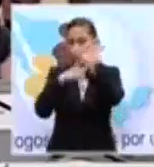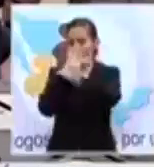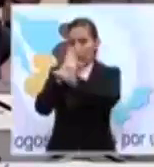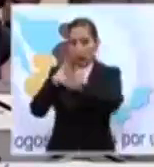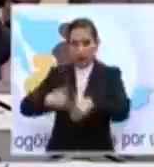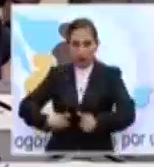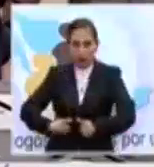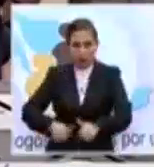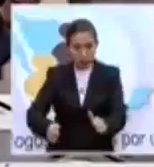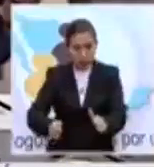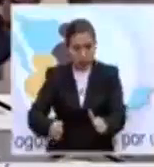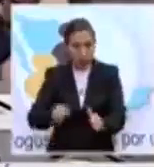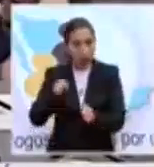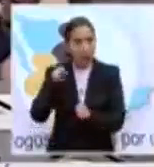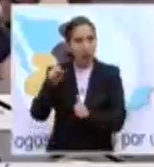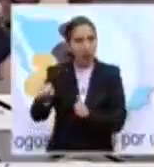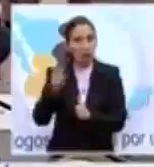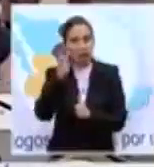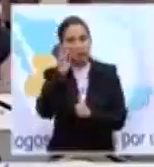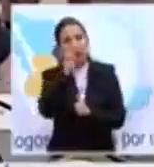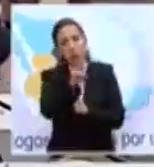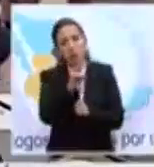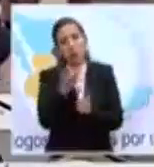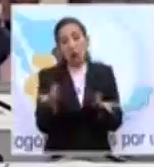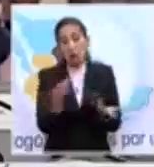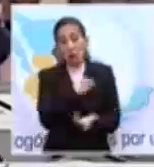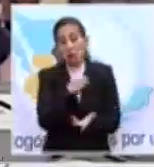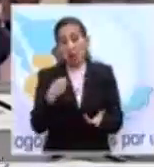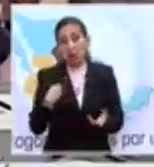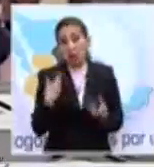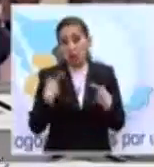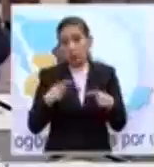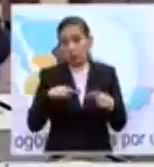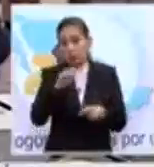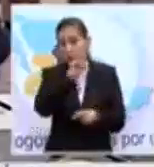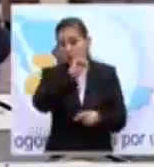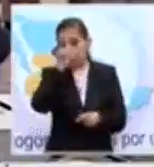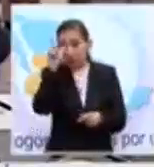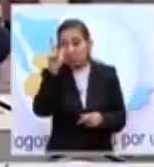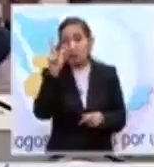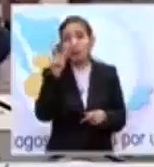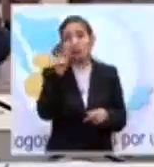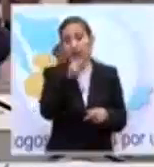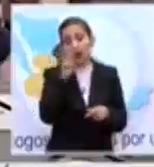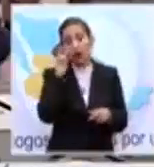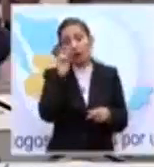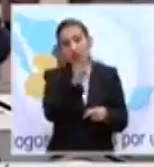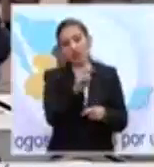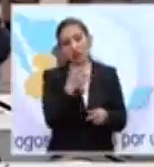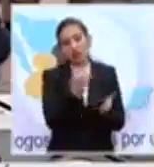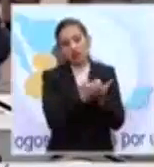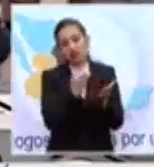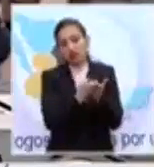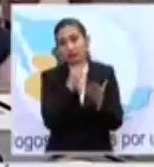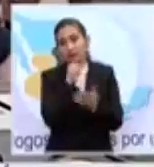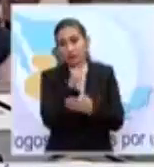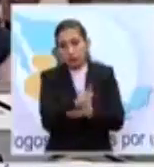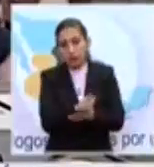la cual me honro incluso en ser miembro del Comité de Expertos, y desde ahí he enfocado estas críticas